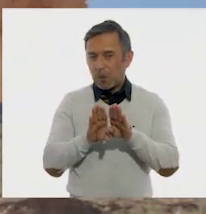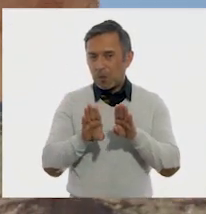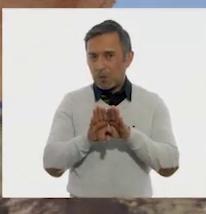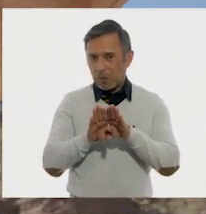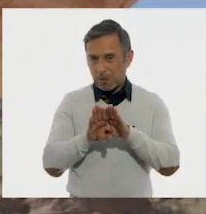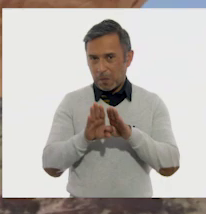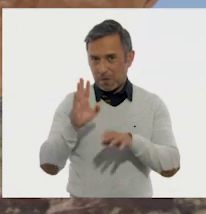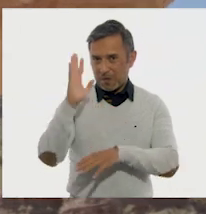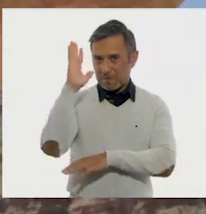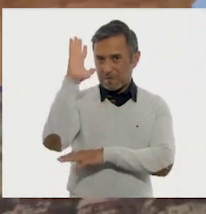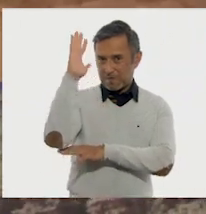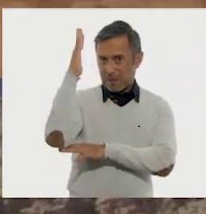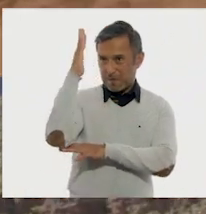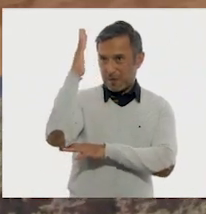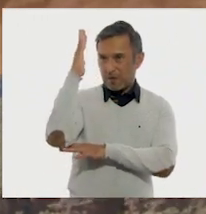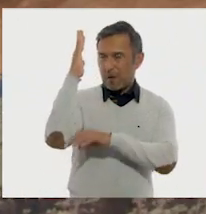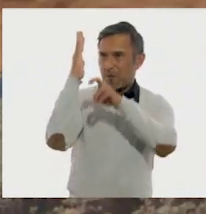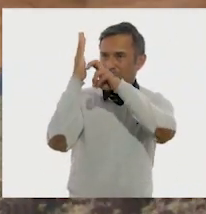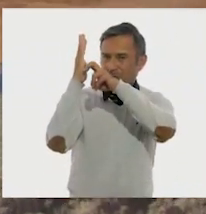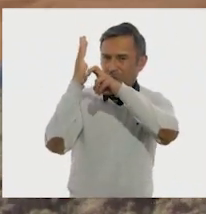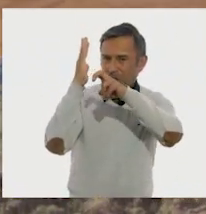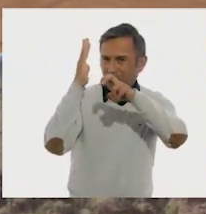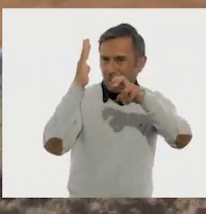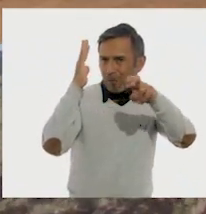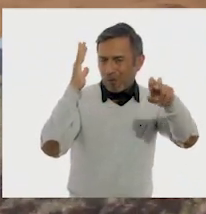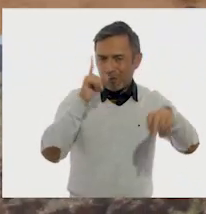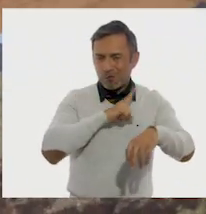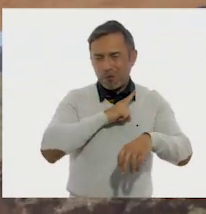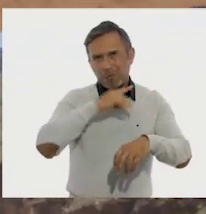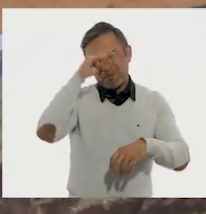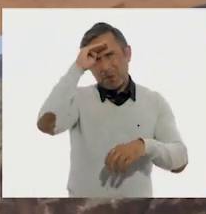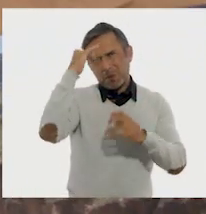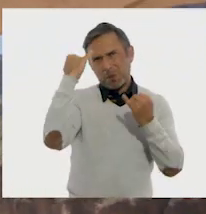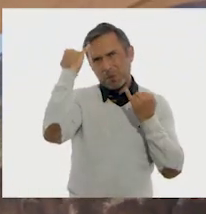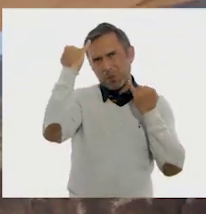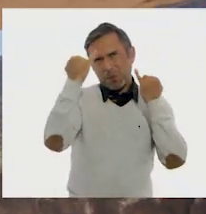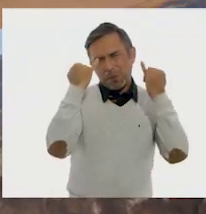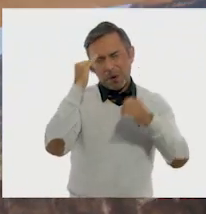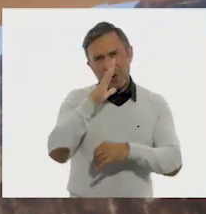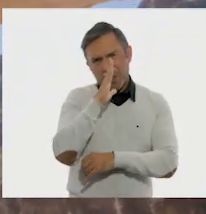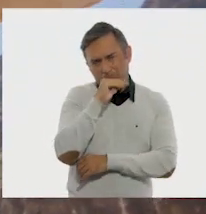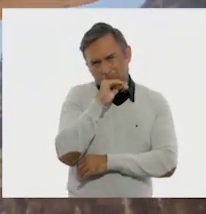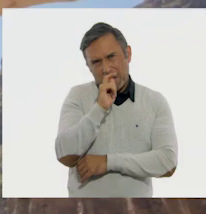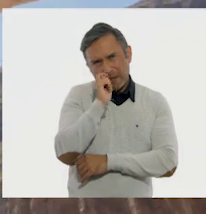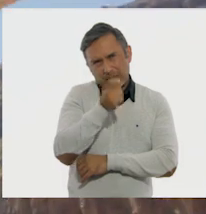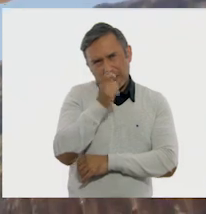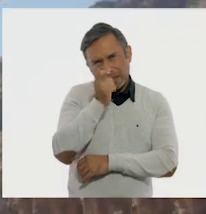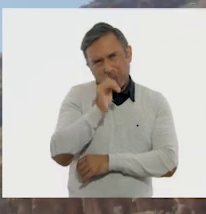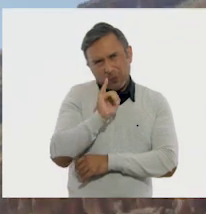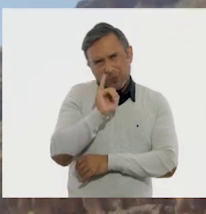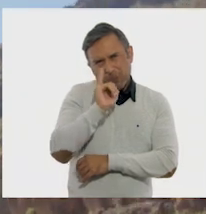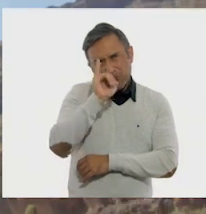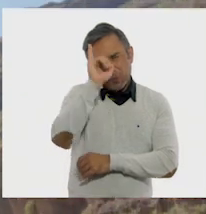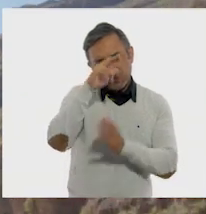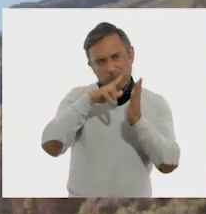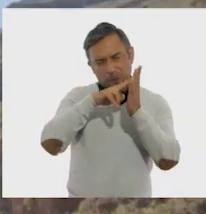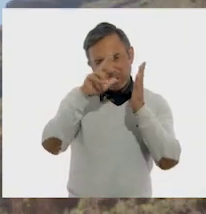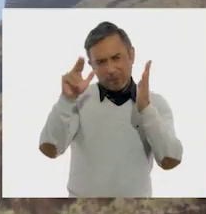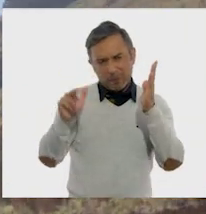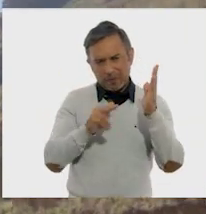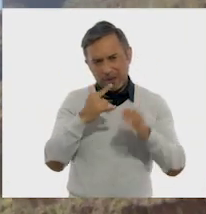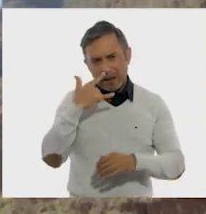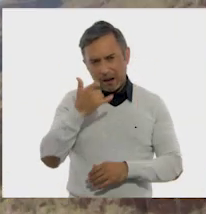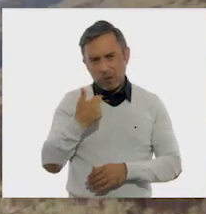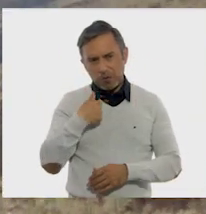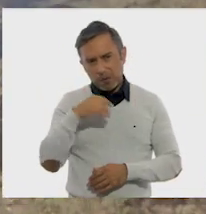palmeras. Ya me puse a pensar nada más en la imaginación. Y era que eso pues con el tiempo el laguito se deshace. Y como no se ve nada de otra cosa ahí, pues yo pensé que podía